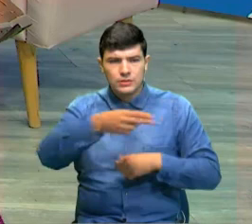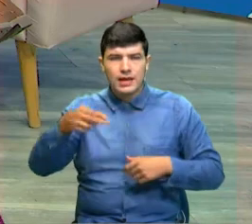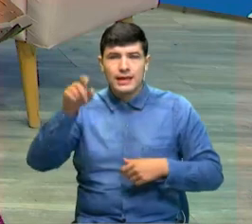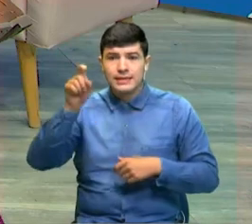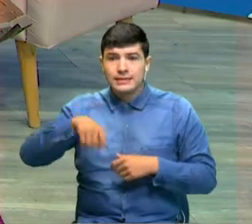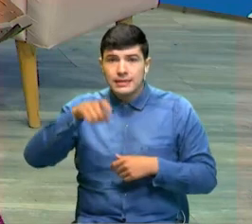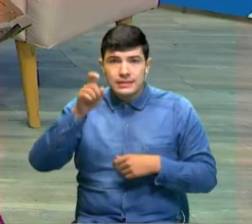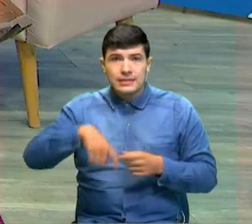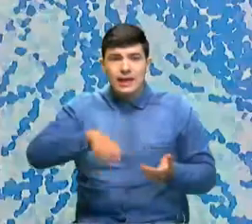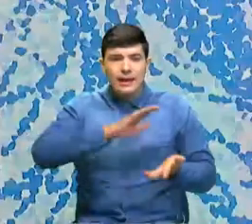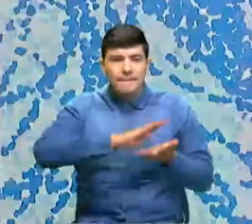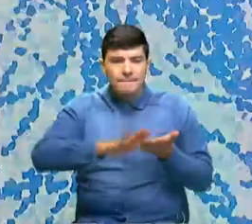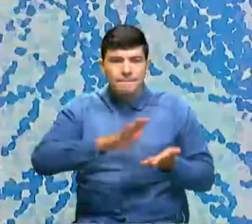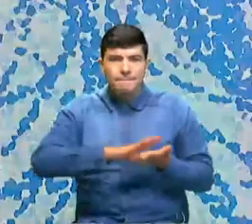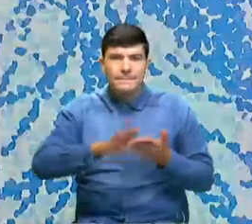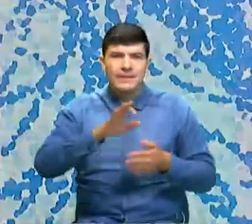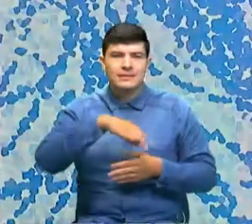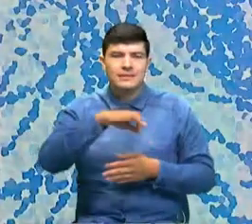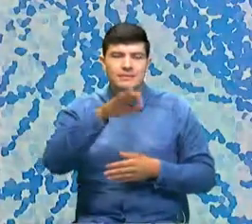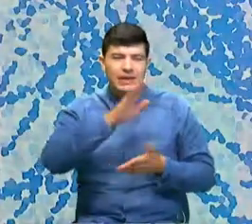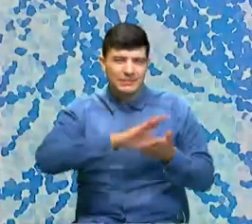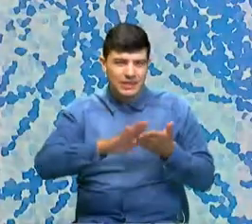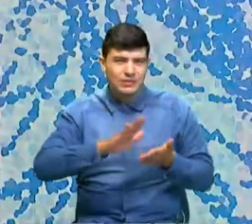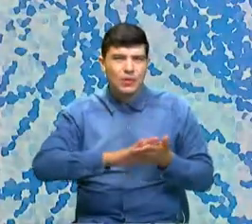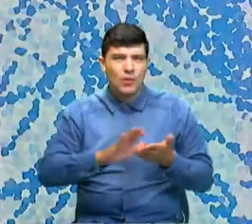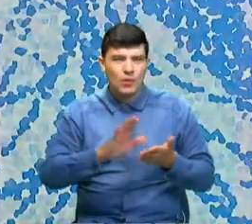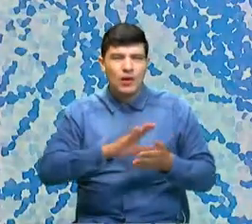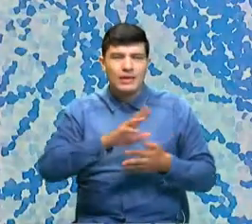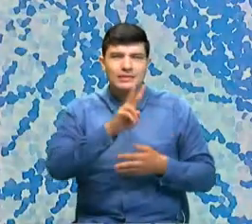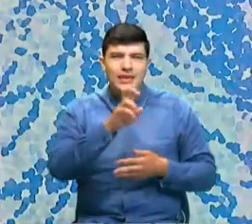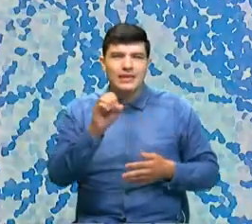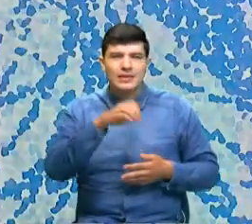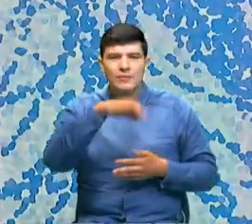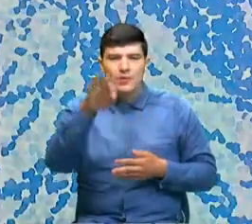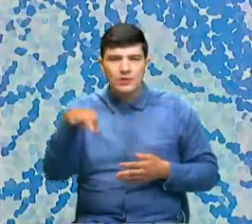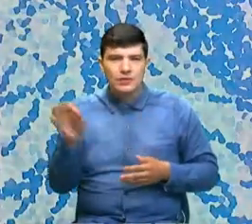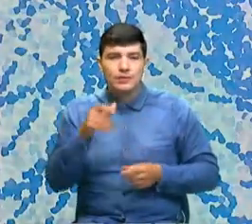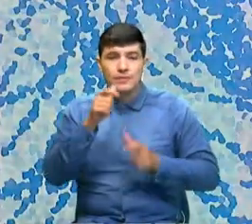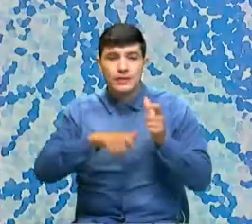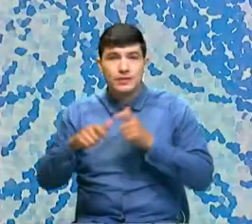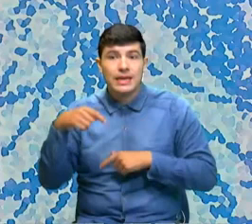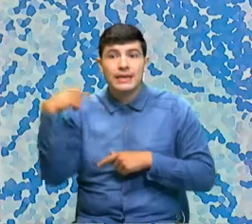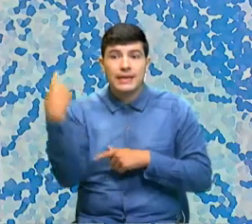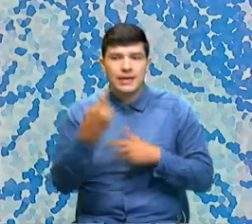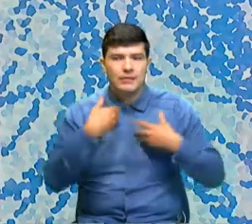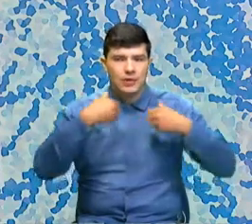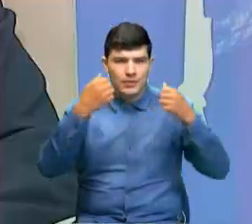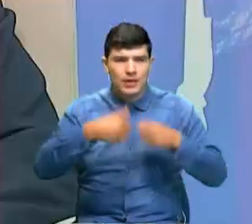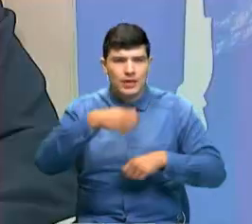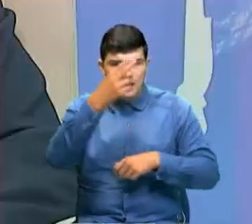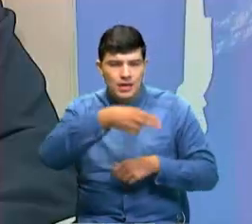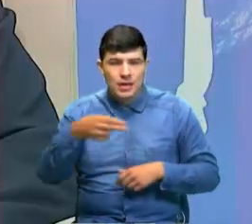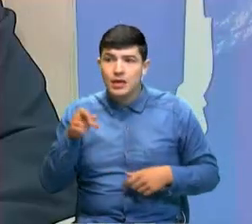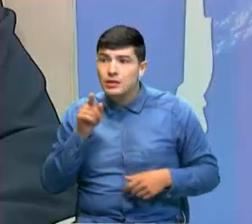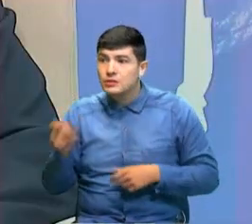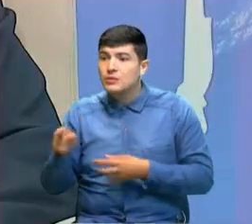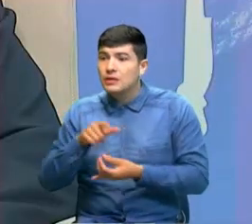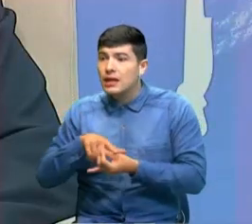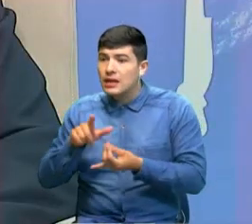del 70% de los coeficientes de copropiedad. Que este precisamente no es el caso porque no le